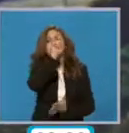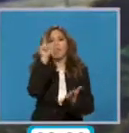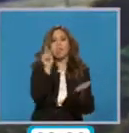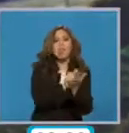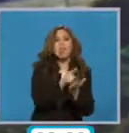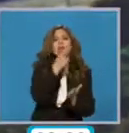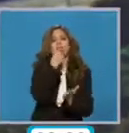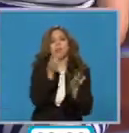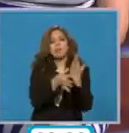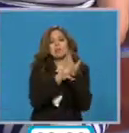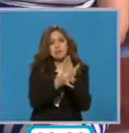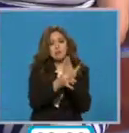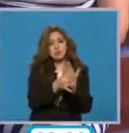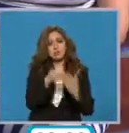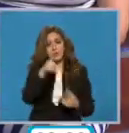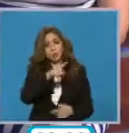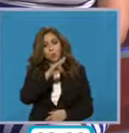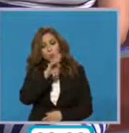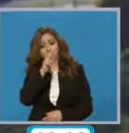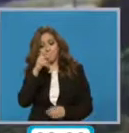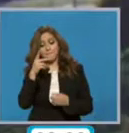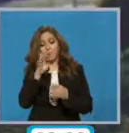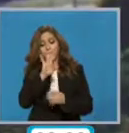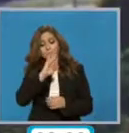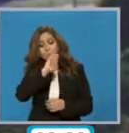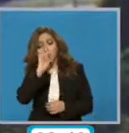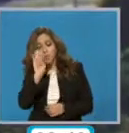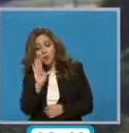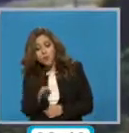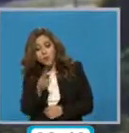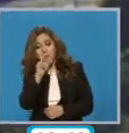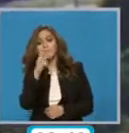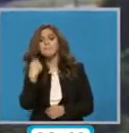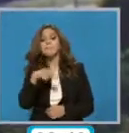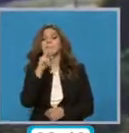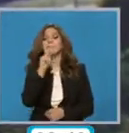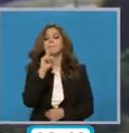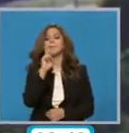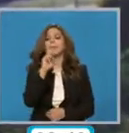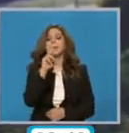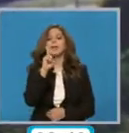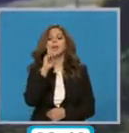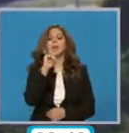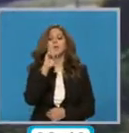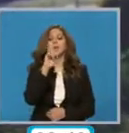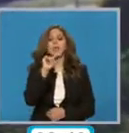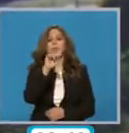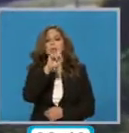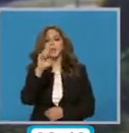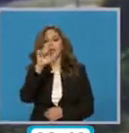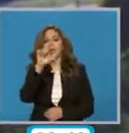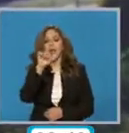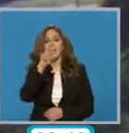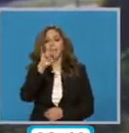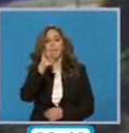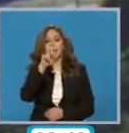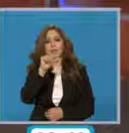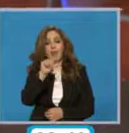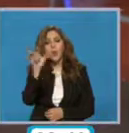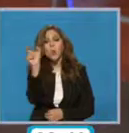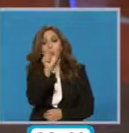pérdida de la vida, no habla de muerte, habla de pérdida de la vida. Y dice la pérdida de la vida ocurre cuando se presentan los siguientes